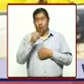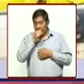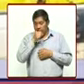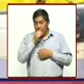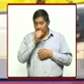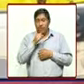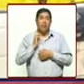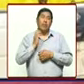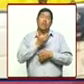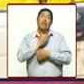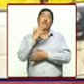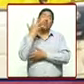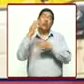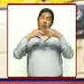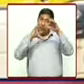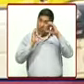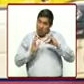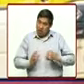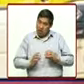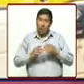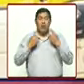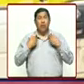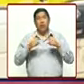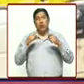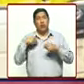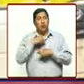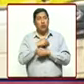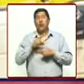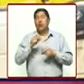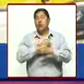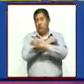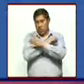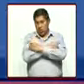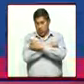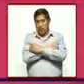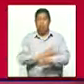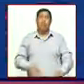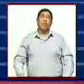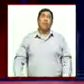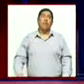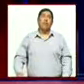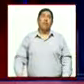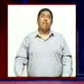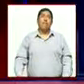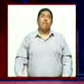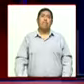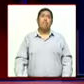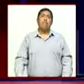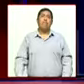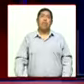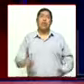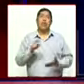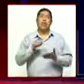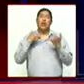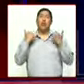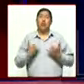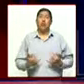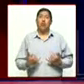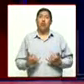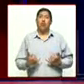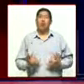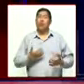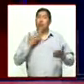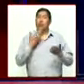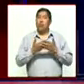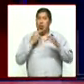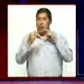medio ambiente, ¿no? Por eso es que estamos saliendo y bueno, y no vamos a descansar hasta parar, ¿no? Y esta jornada se han registrado